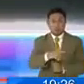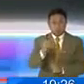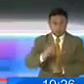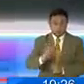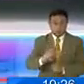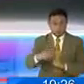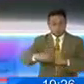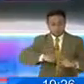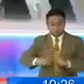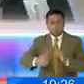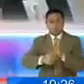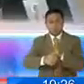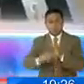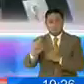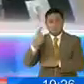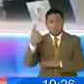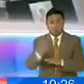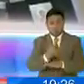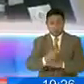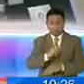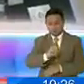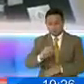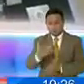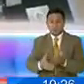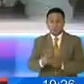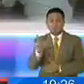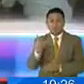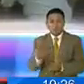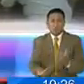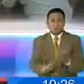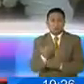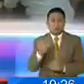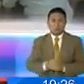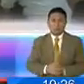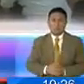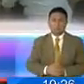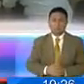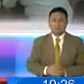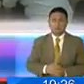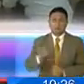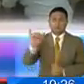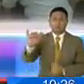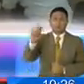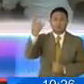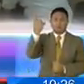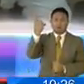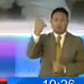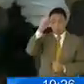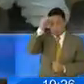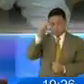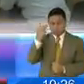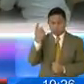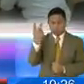el trámite de cedulación por primera vez o para renovación. El sábado 11 y el domingo 12, de